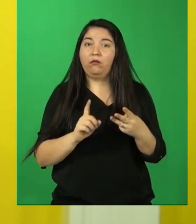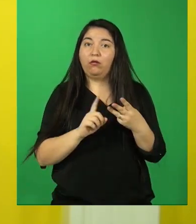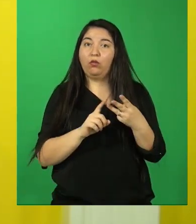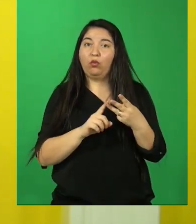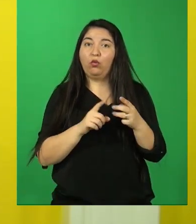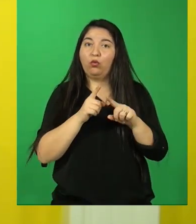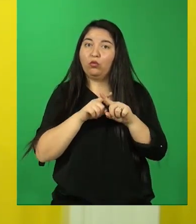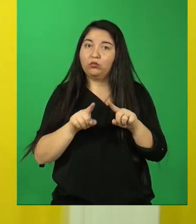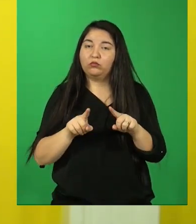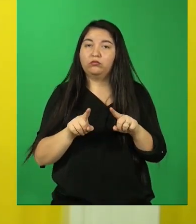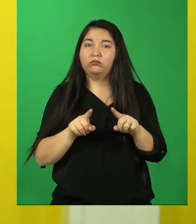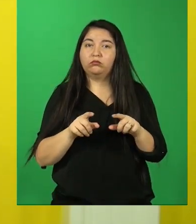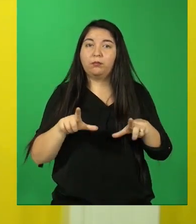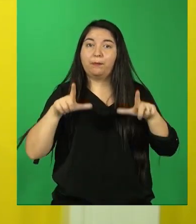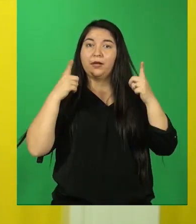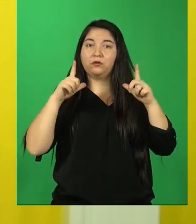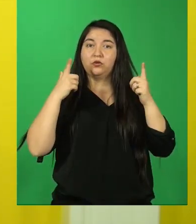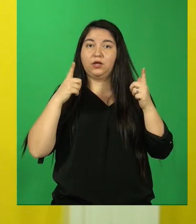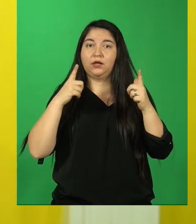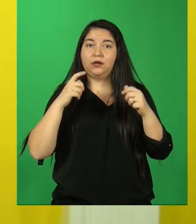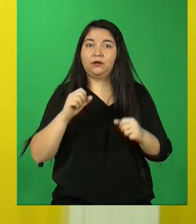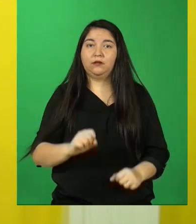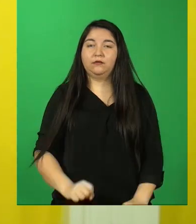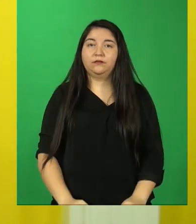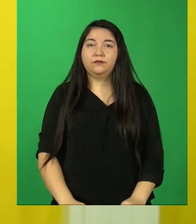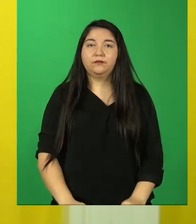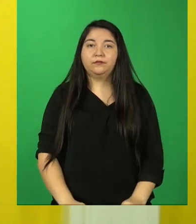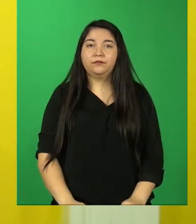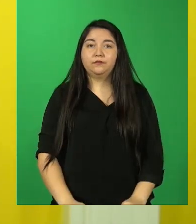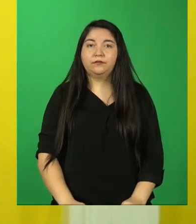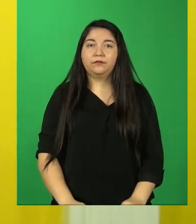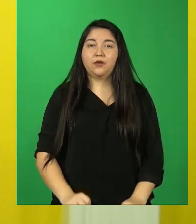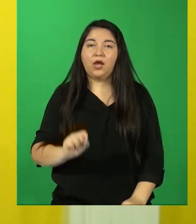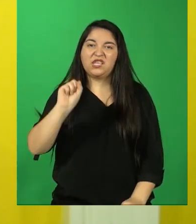que aparecen en los cuentos, que es el personaje